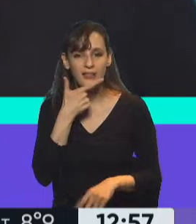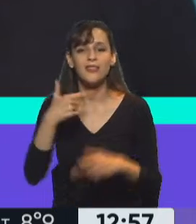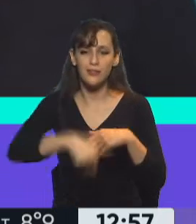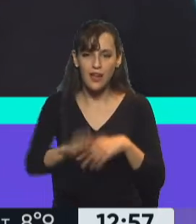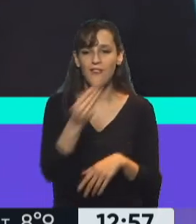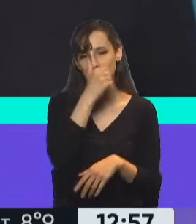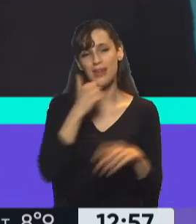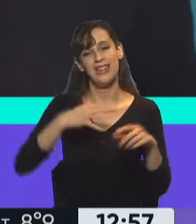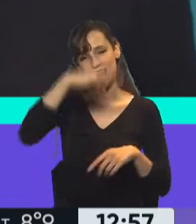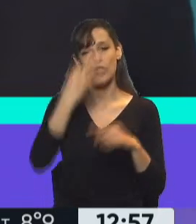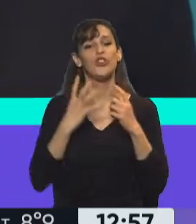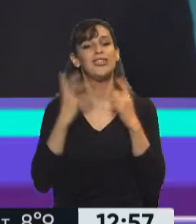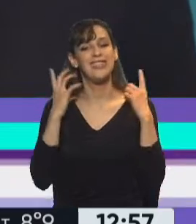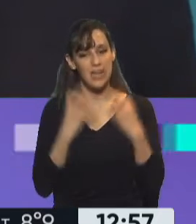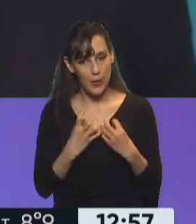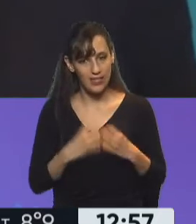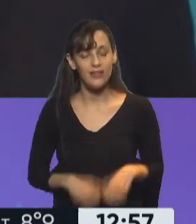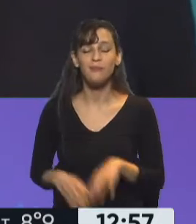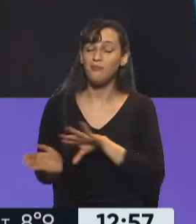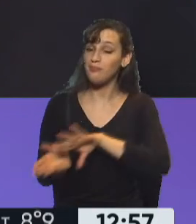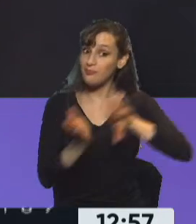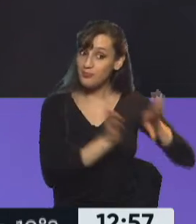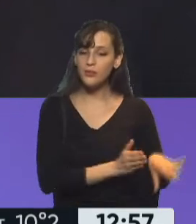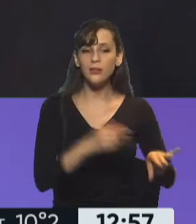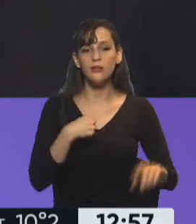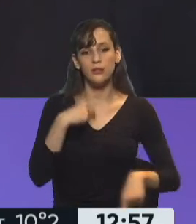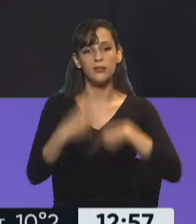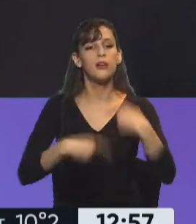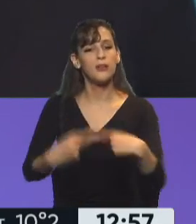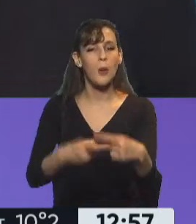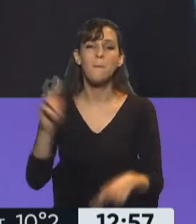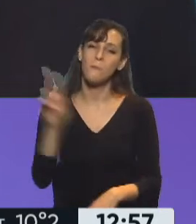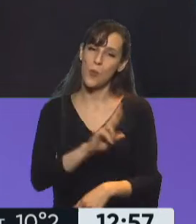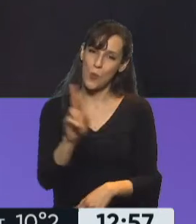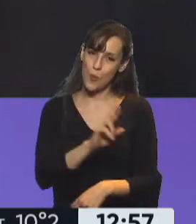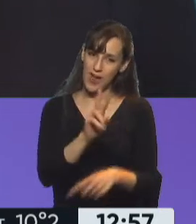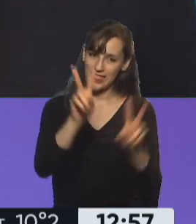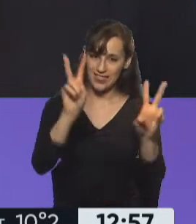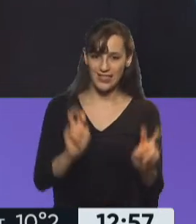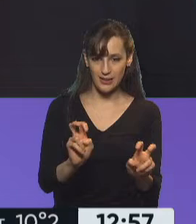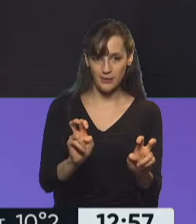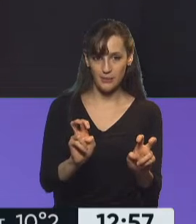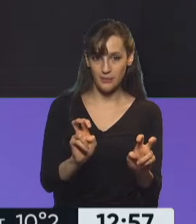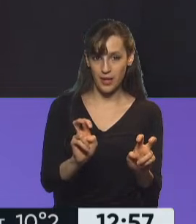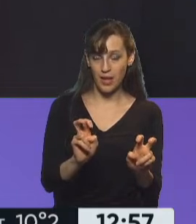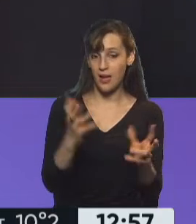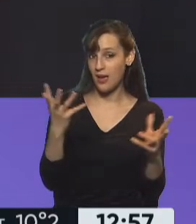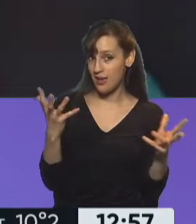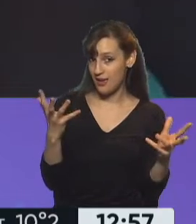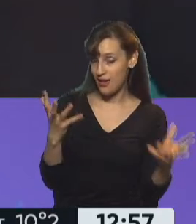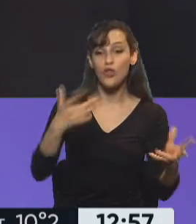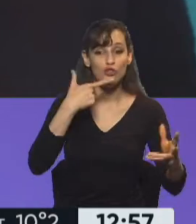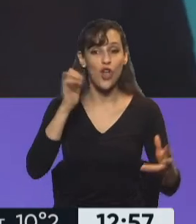al Cervantes. Gaby, seguimos con el mujeraje, en este caso, dos grandes. Soledad nuestras, Silveira.